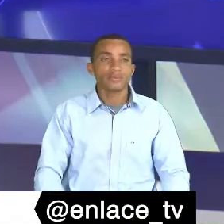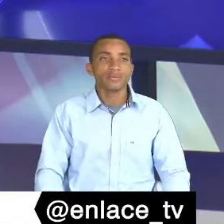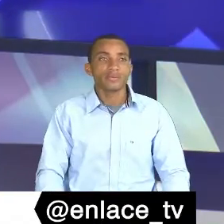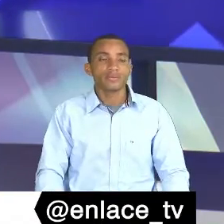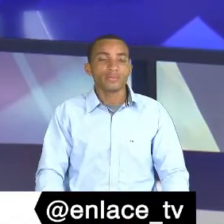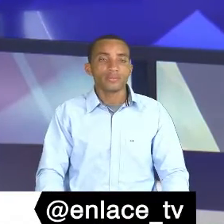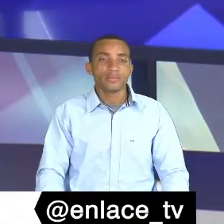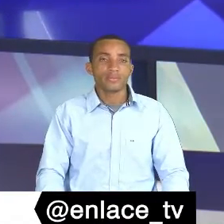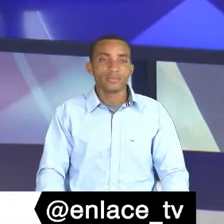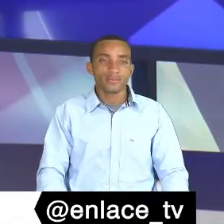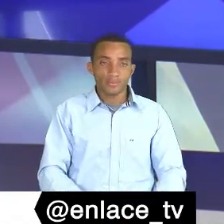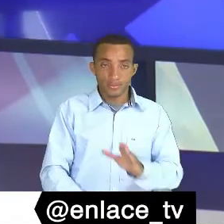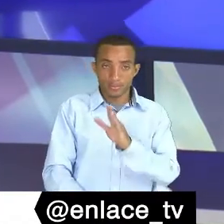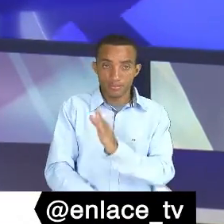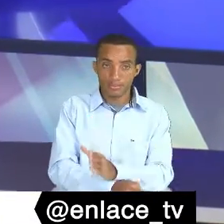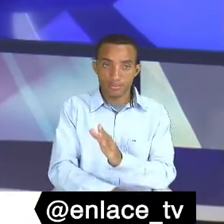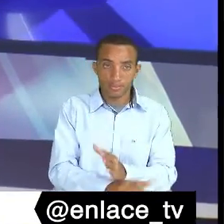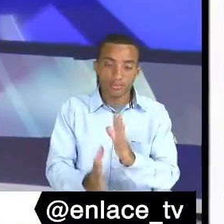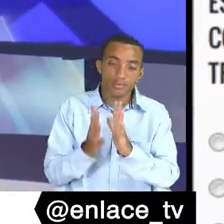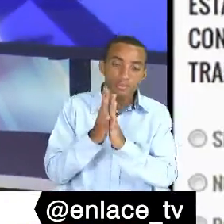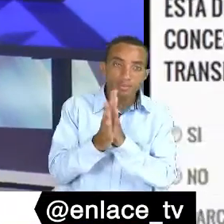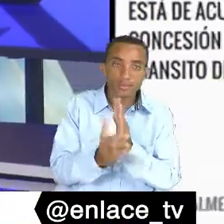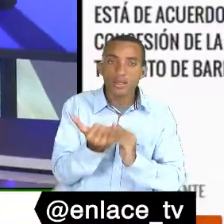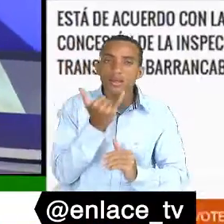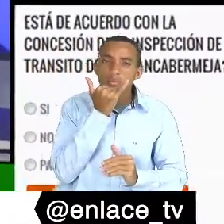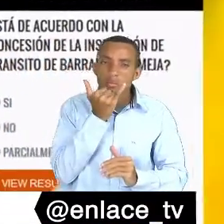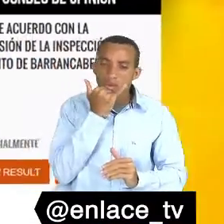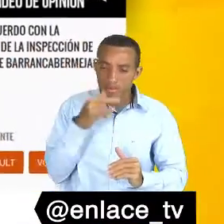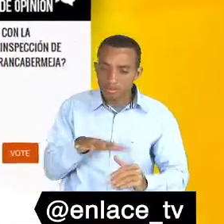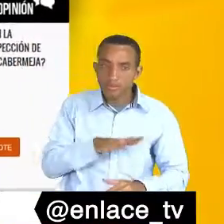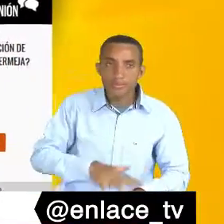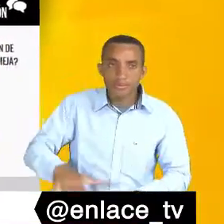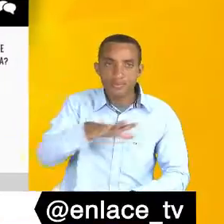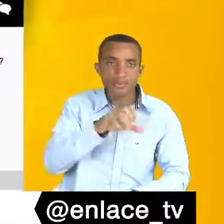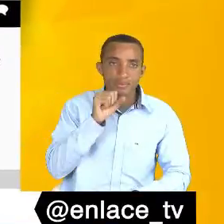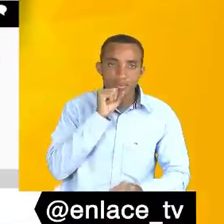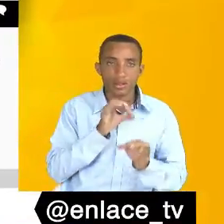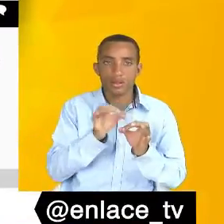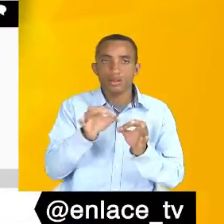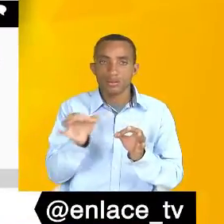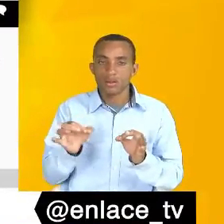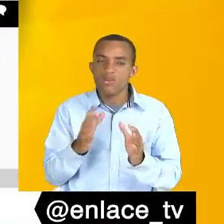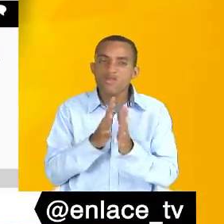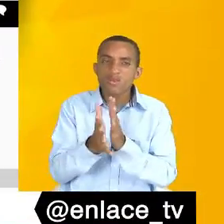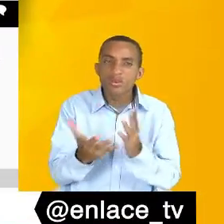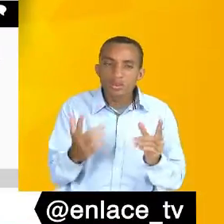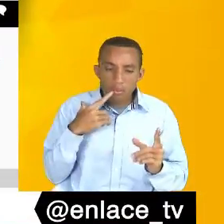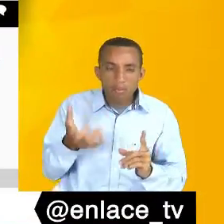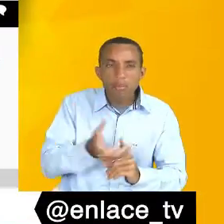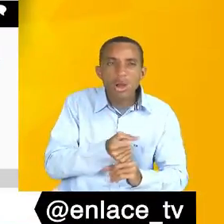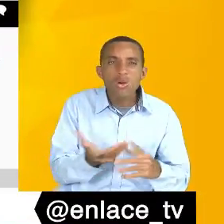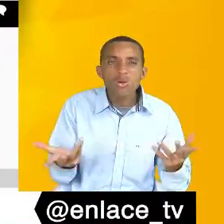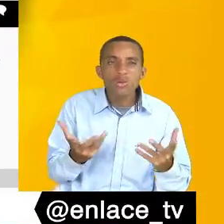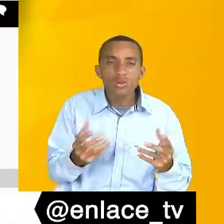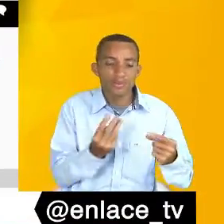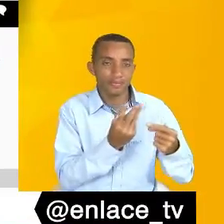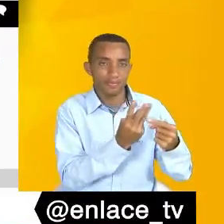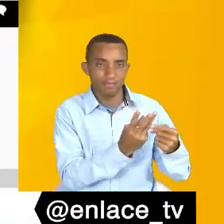Seguimos llevando a nuestra comunidad lo que pasa en la ciudad y región. Esta y otras informaciones de Enlace Noticias las puede hallar en nuestra